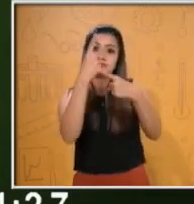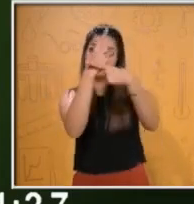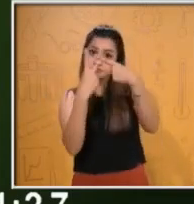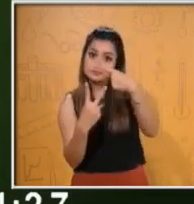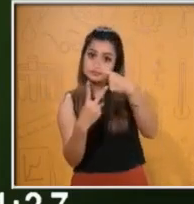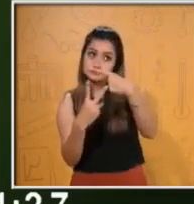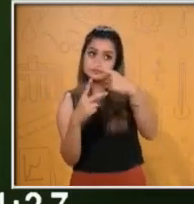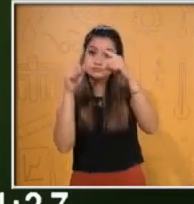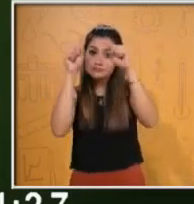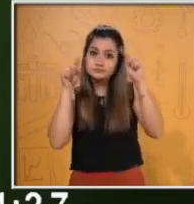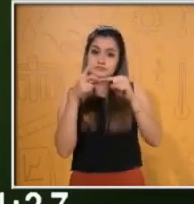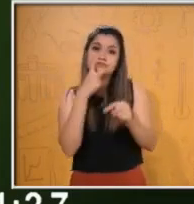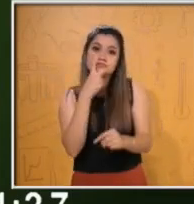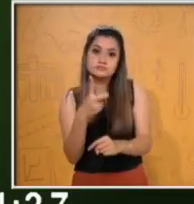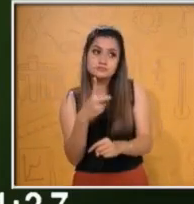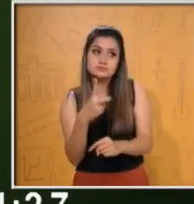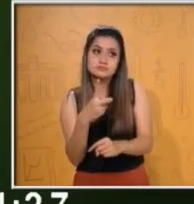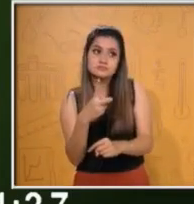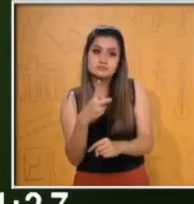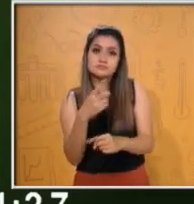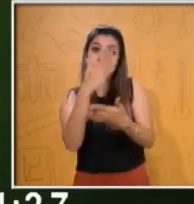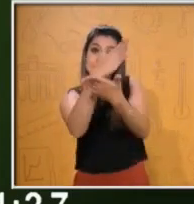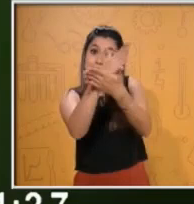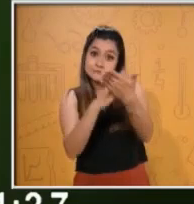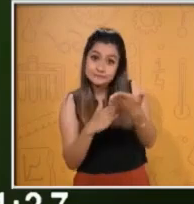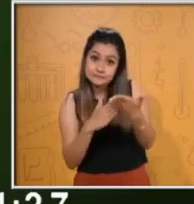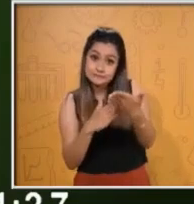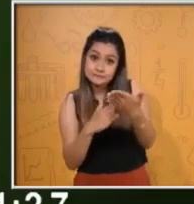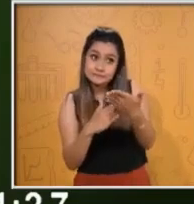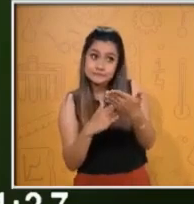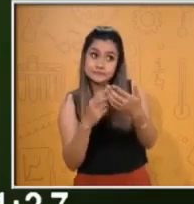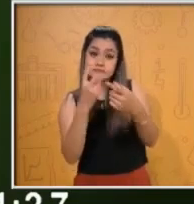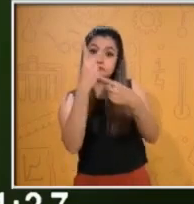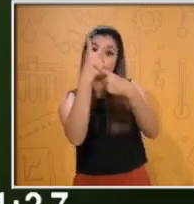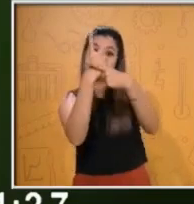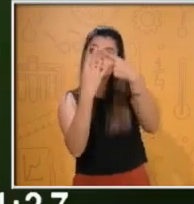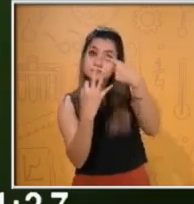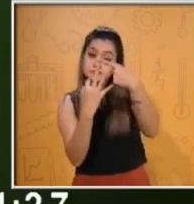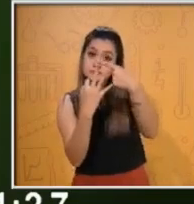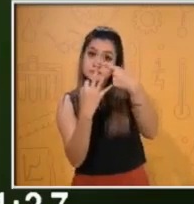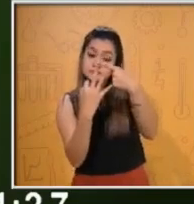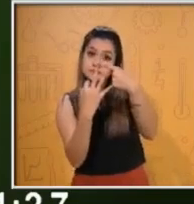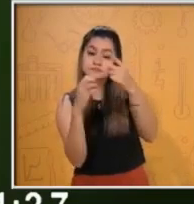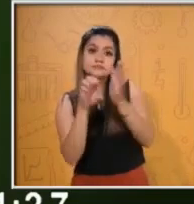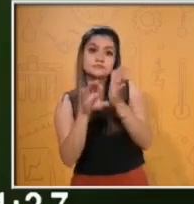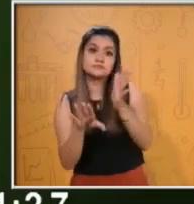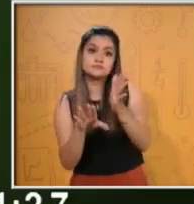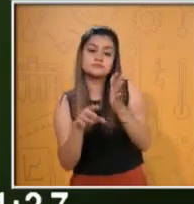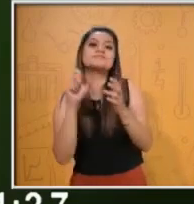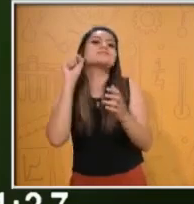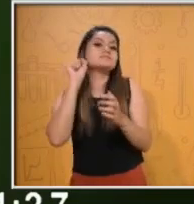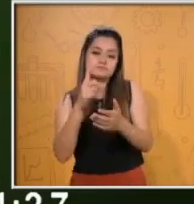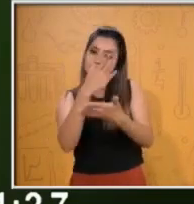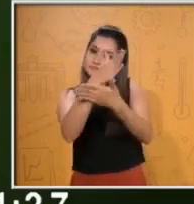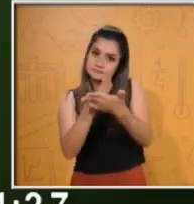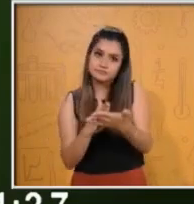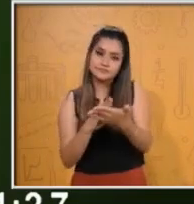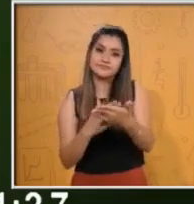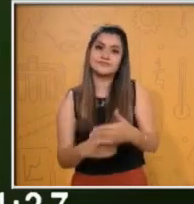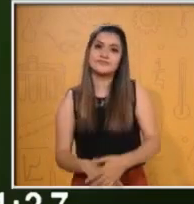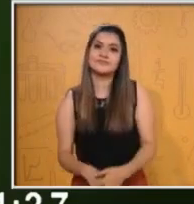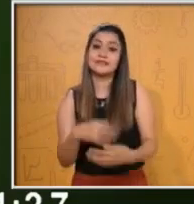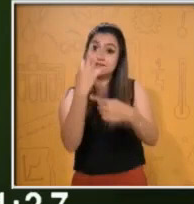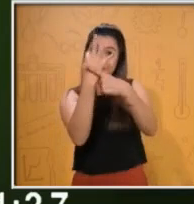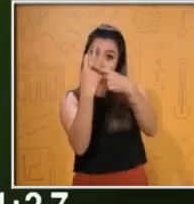carta dice que vas a sacar la mitad. 2 tercios te dice que vas a sacar también la mitad.